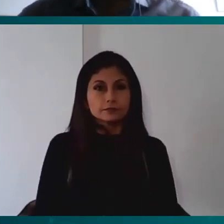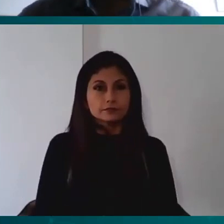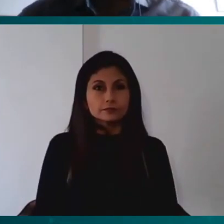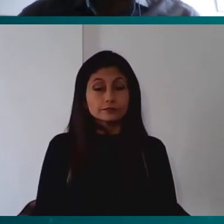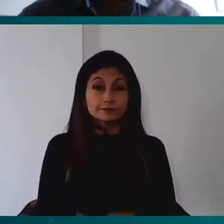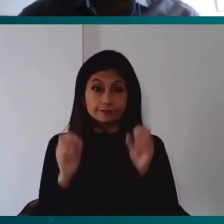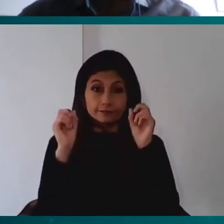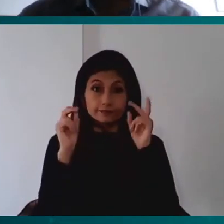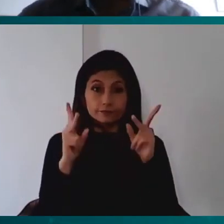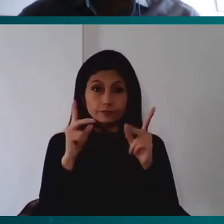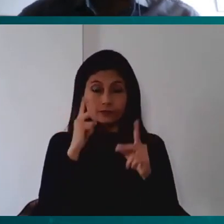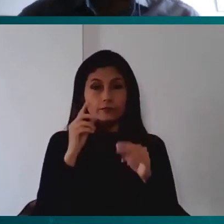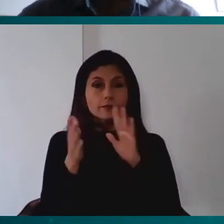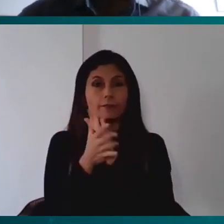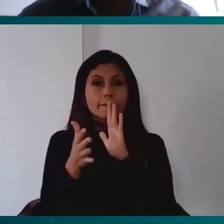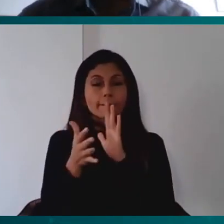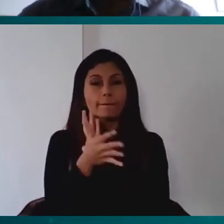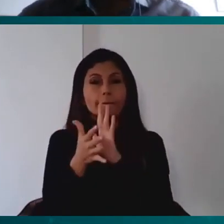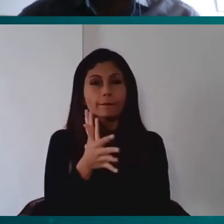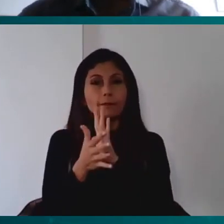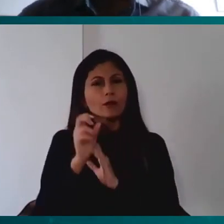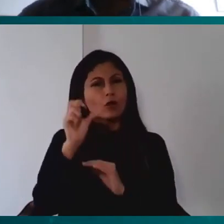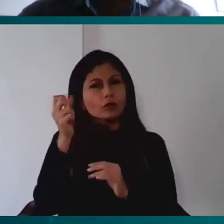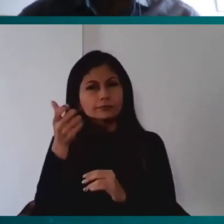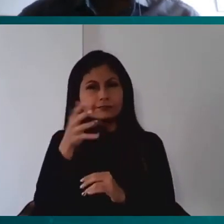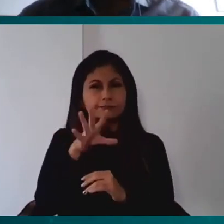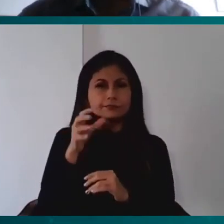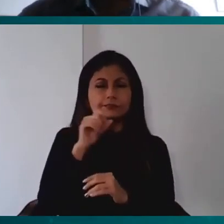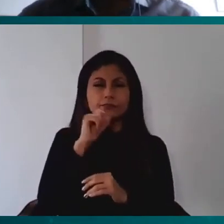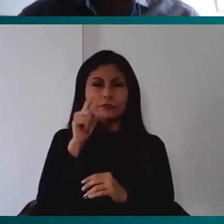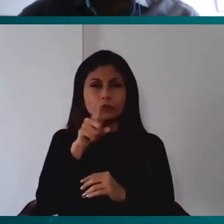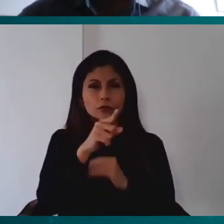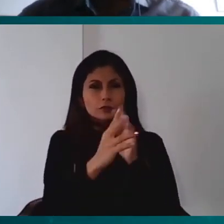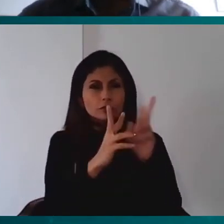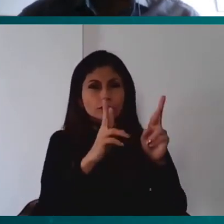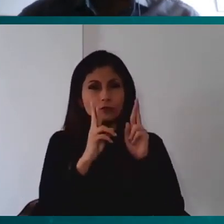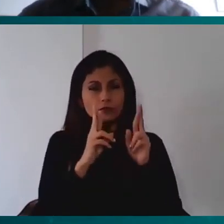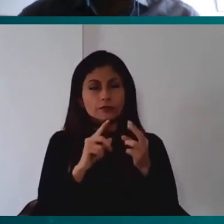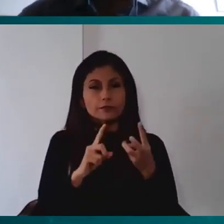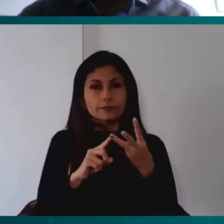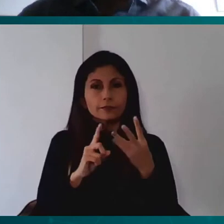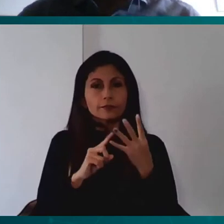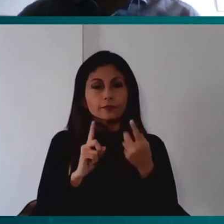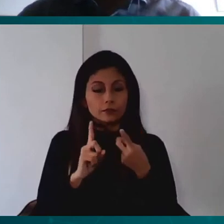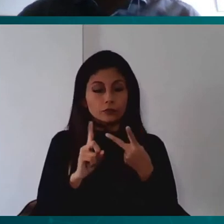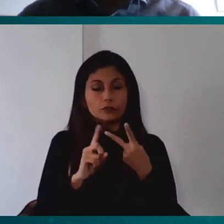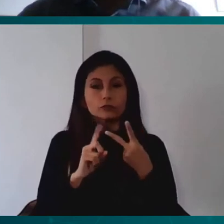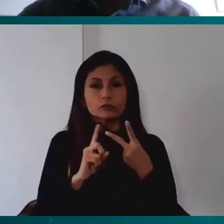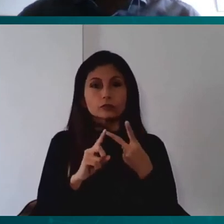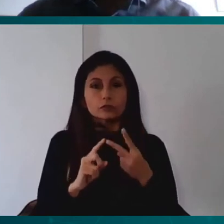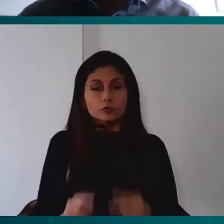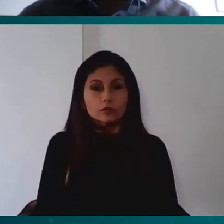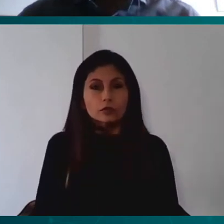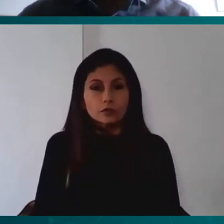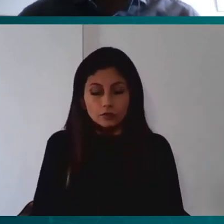Ok, y aquí hay otra también, más o menos acorde con lo que tú estabas respondiendo, Néstor, y